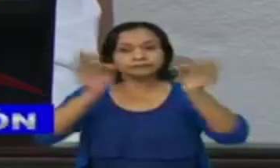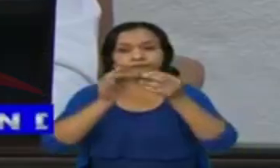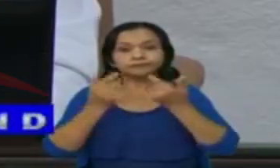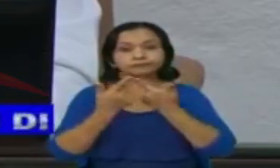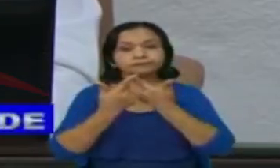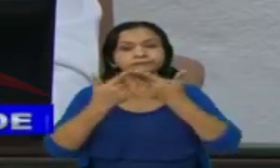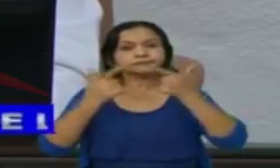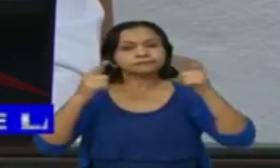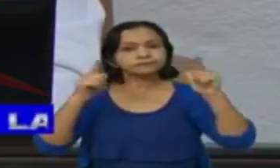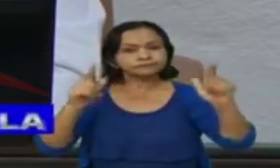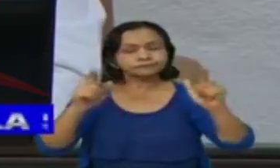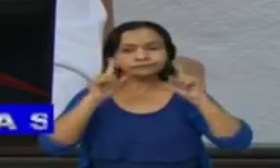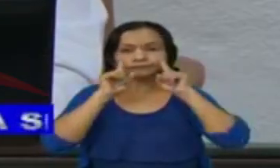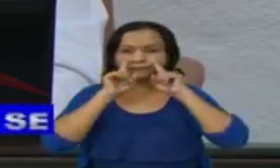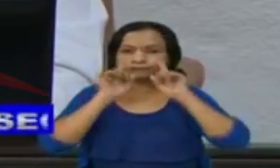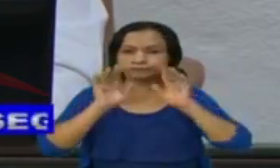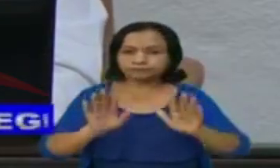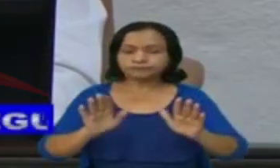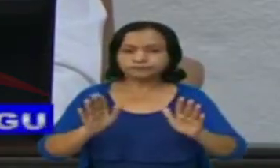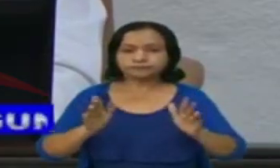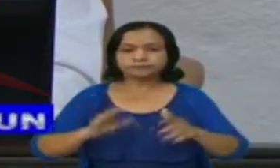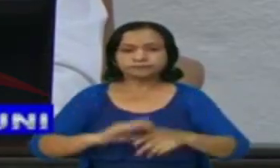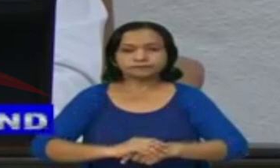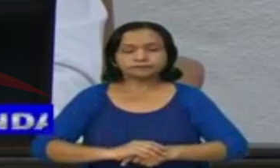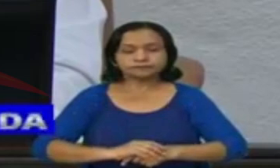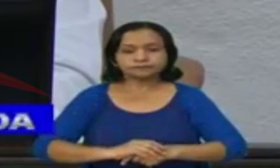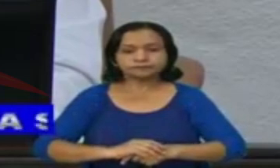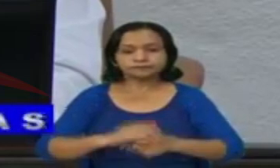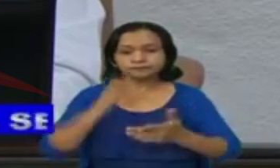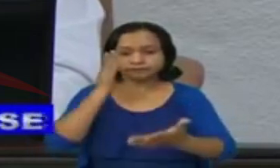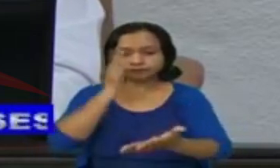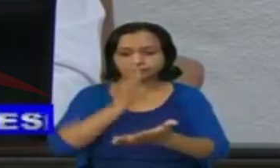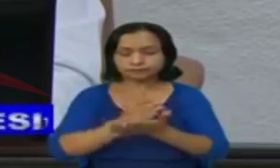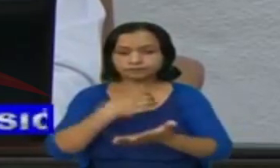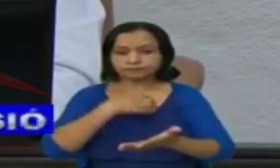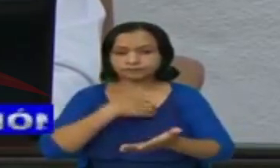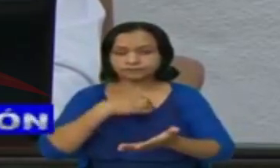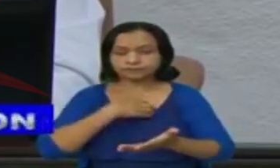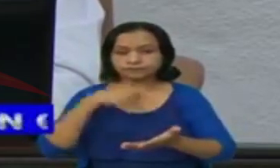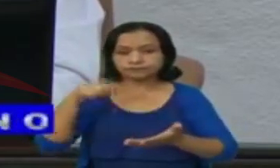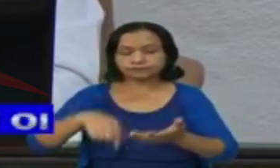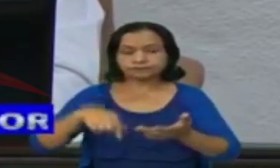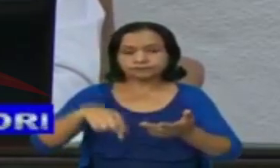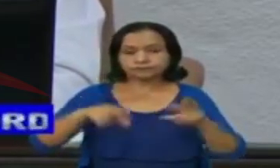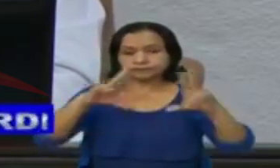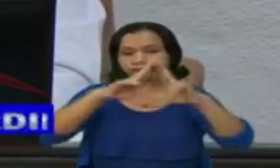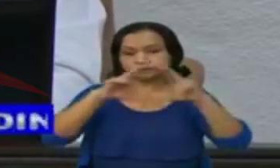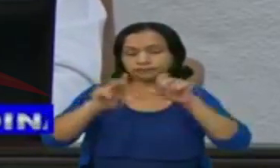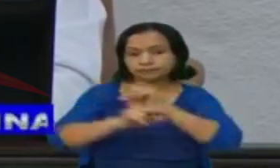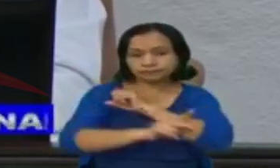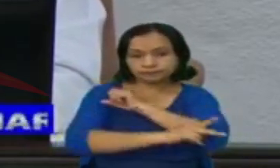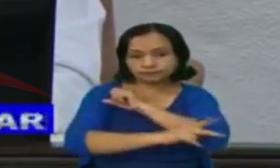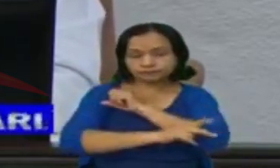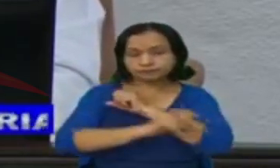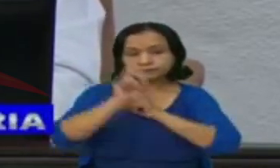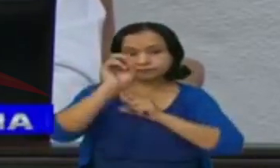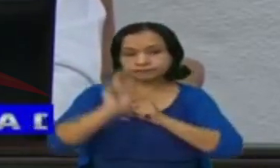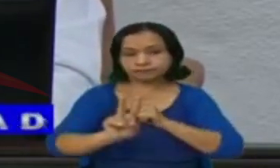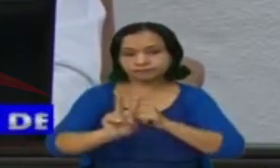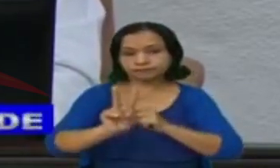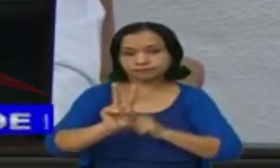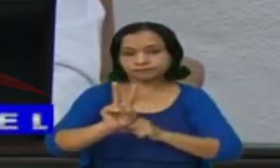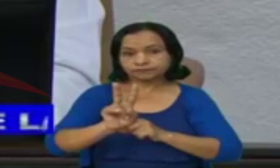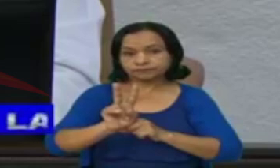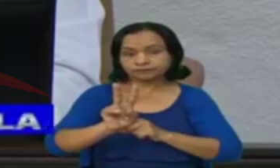independencia, soberanía y autodeterminación de nuestra patria. Segundo,